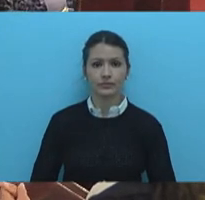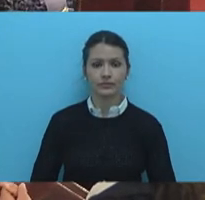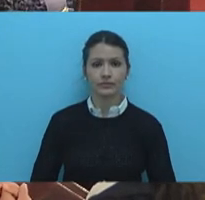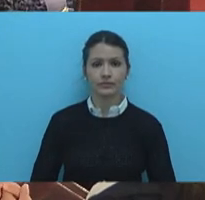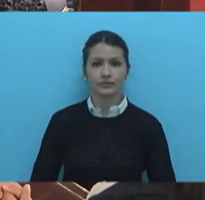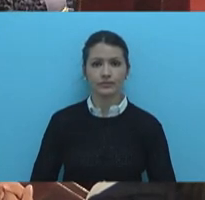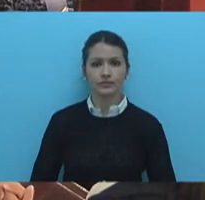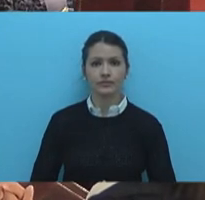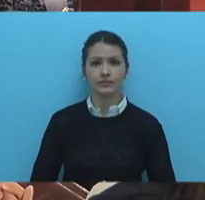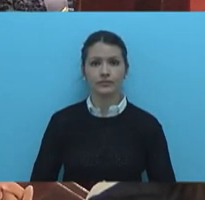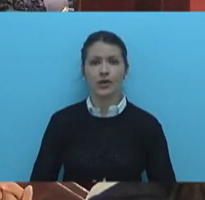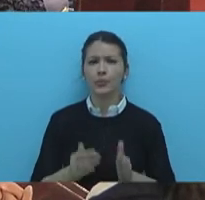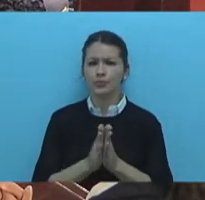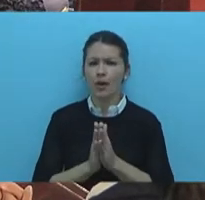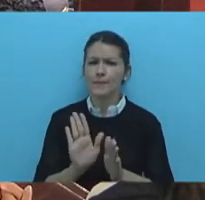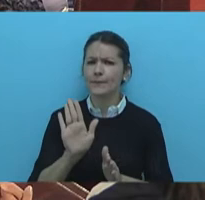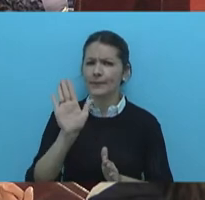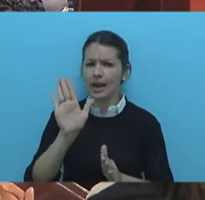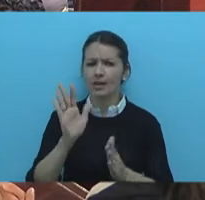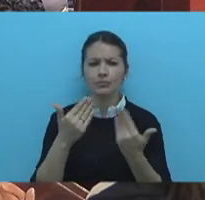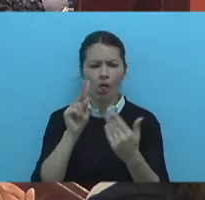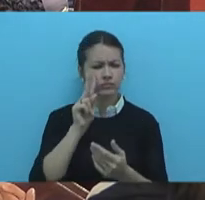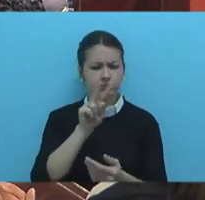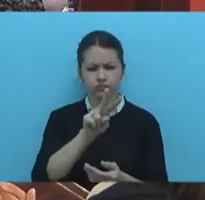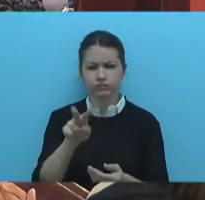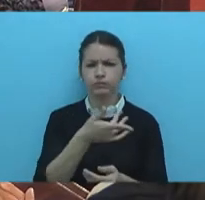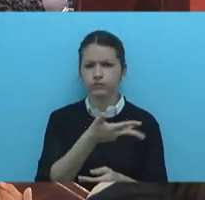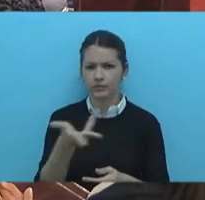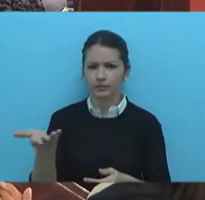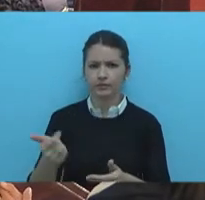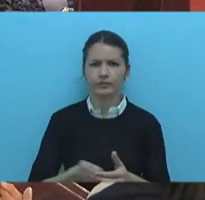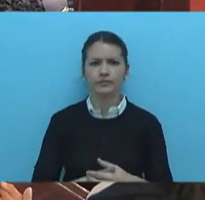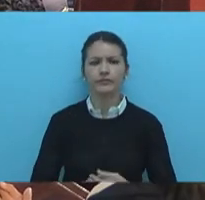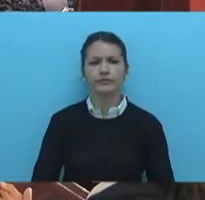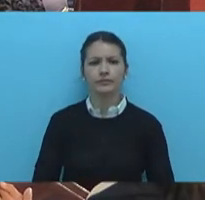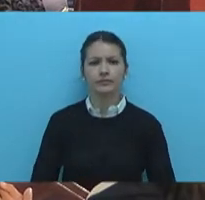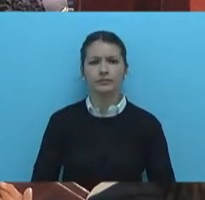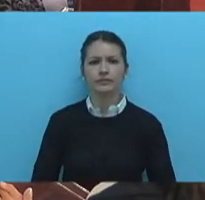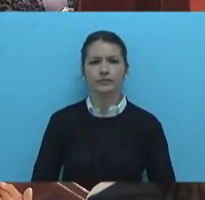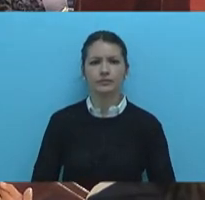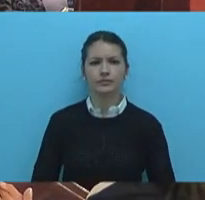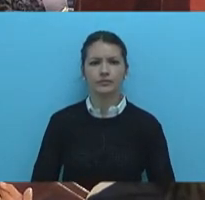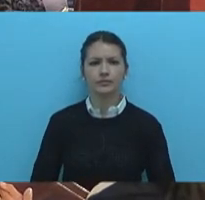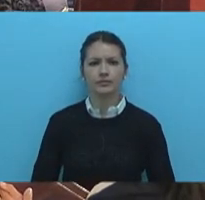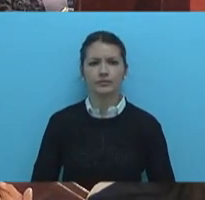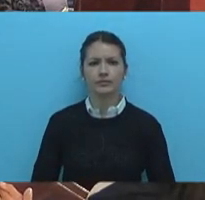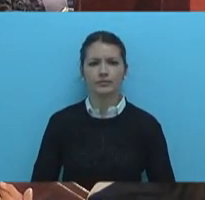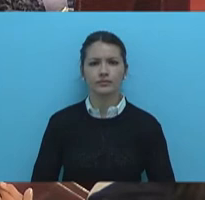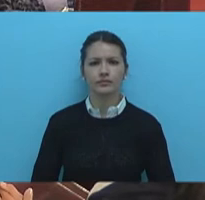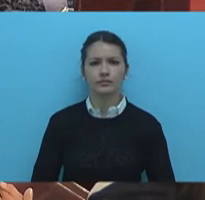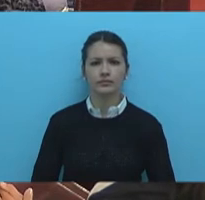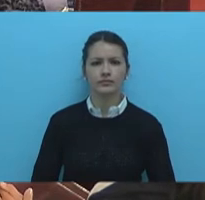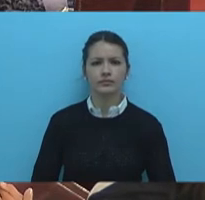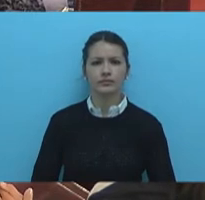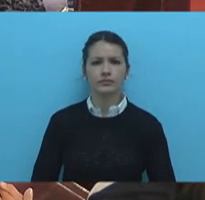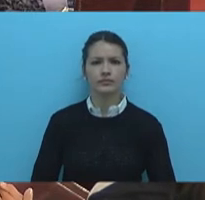Por favor, levanten bien la mano los que están de acuerdo con el proyecto. A ver, no levanten porque no están.